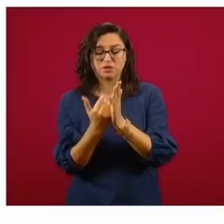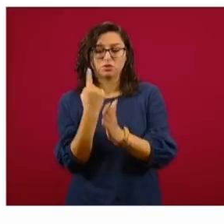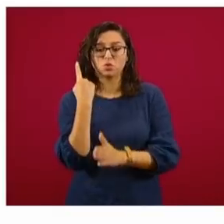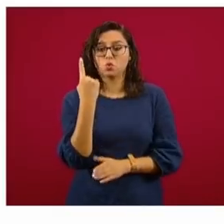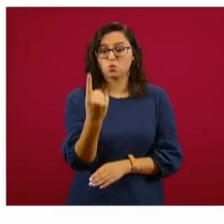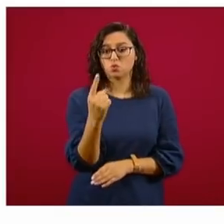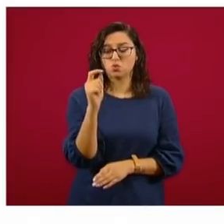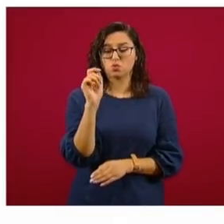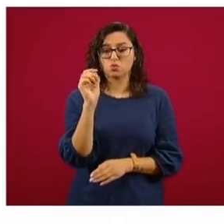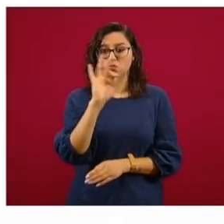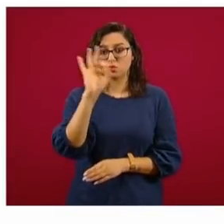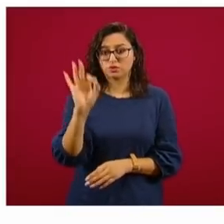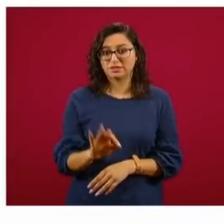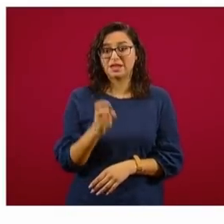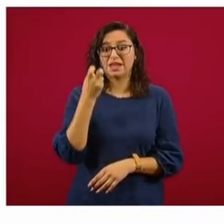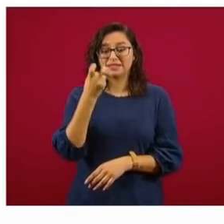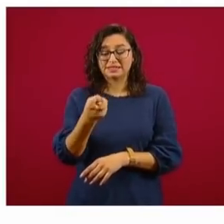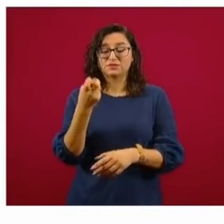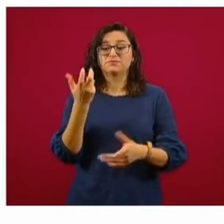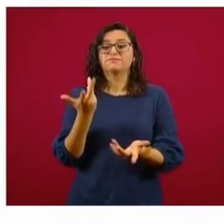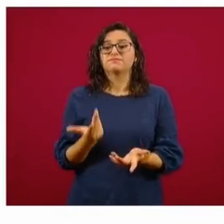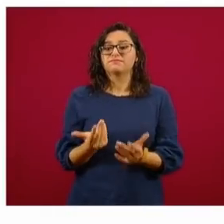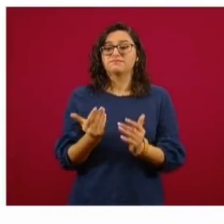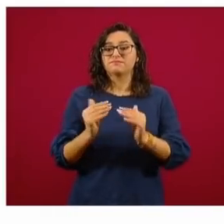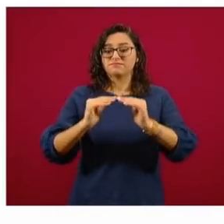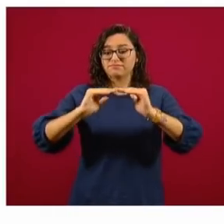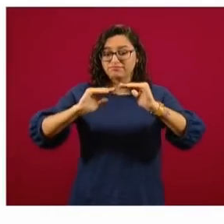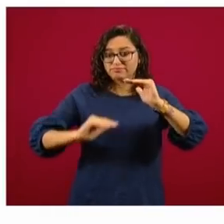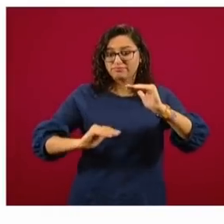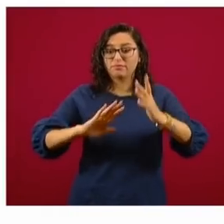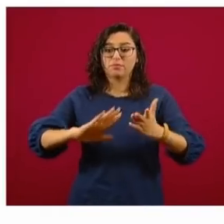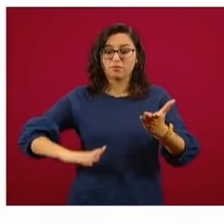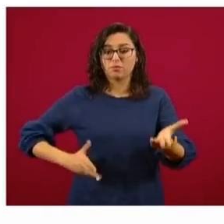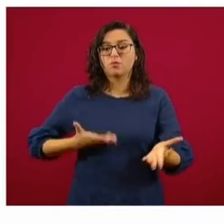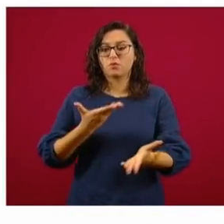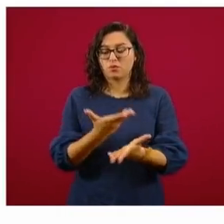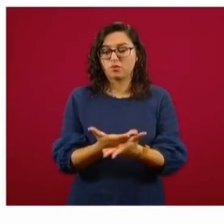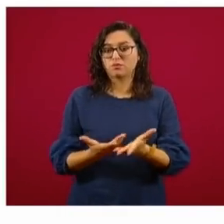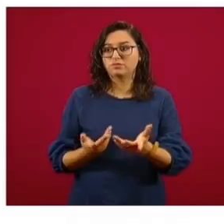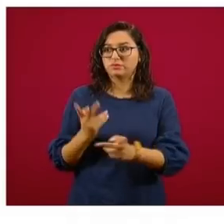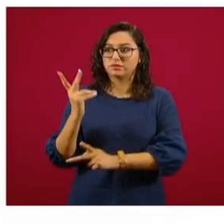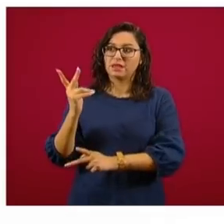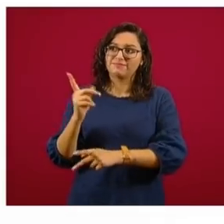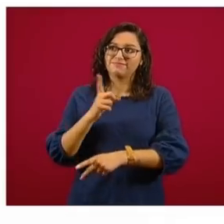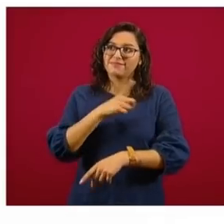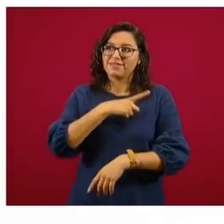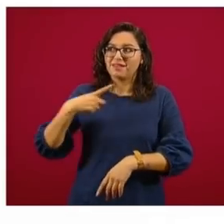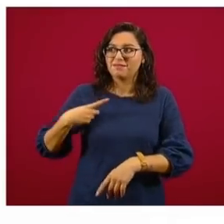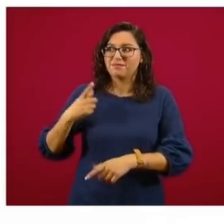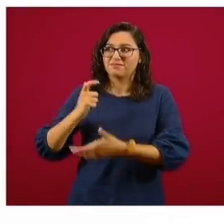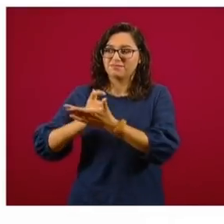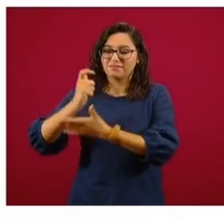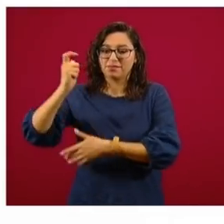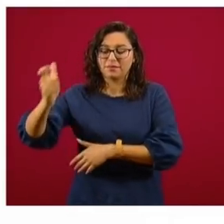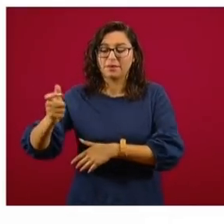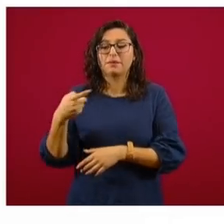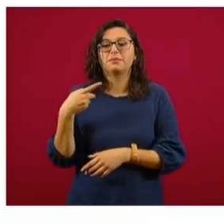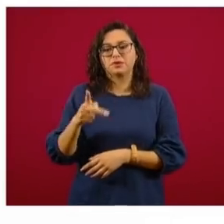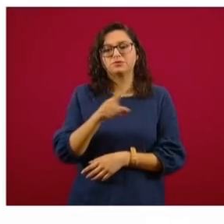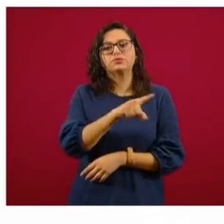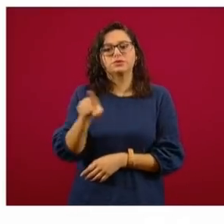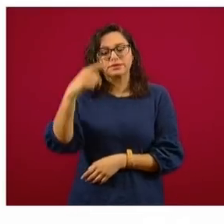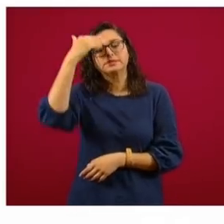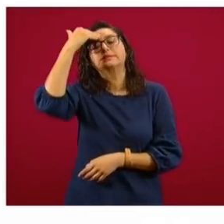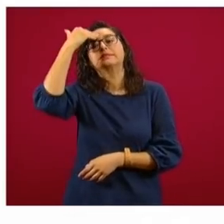nada más el impacto que tendrá la disminución por la propuesta del financiamiento. Pero como saben y como se ha venido